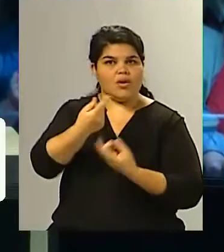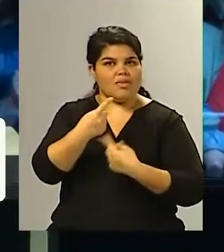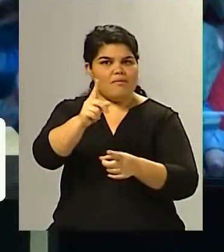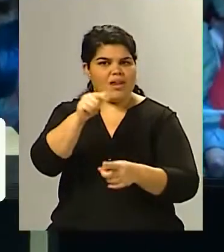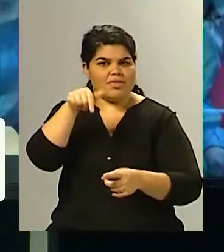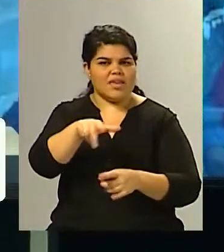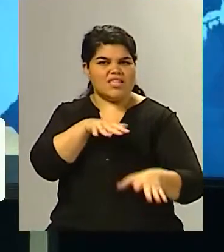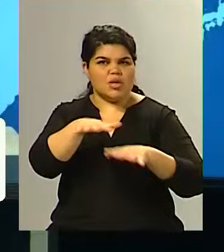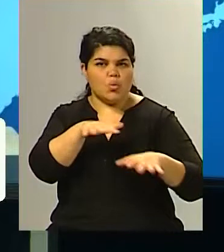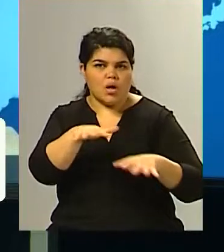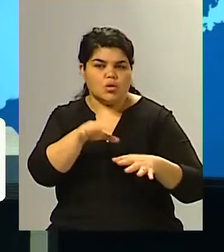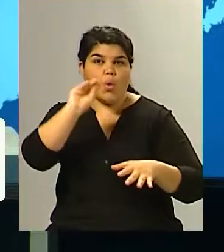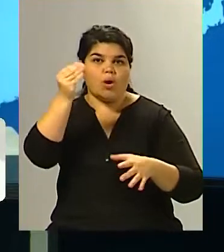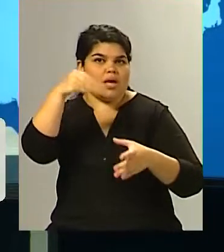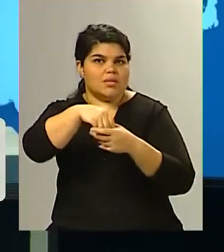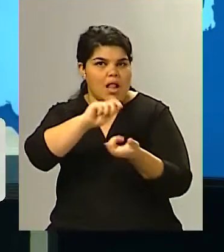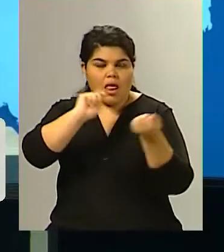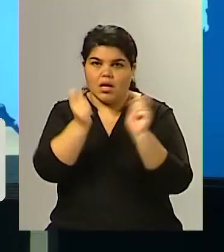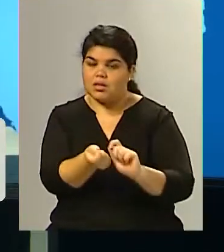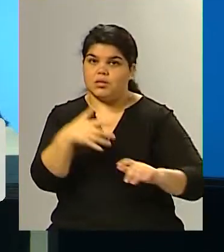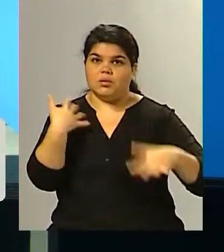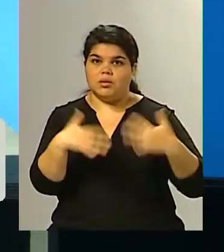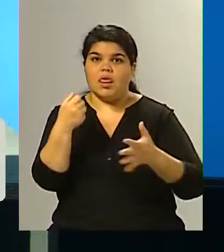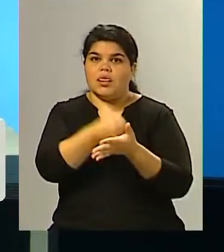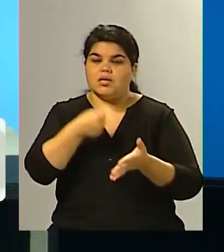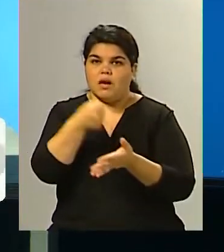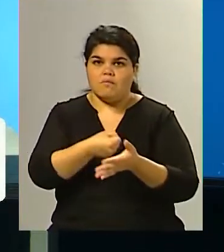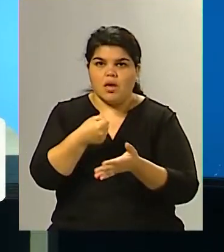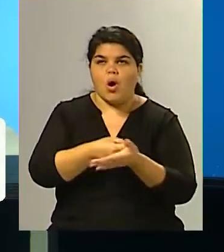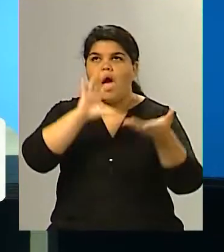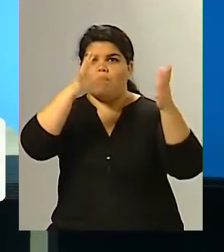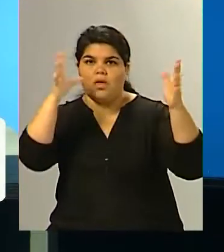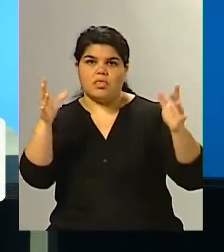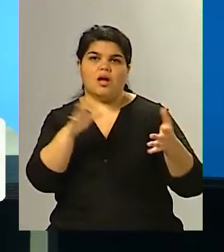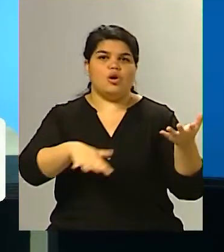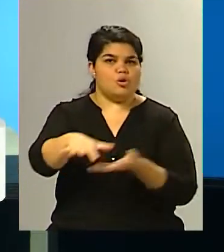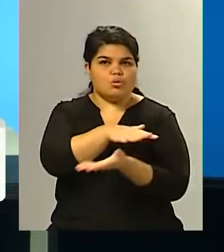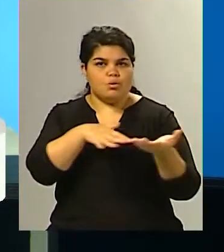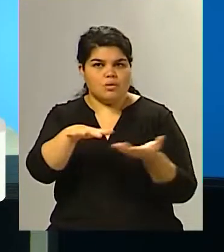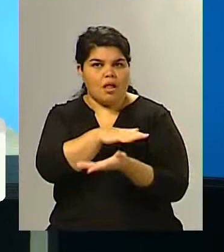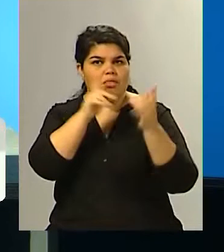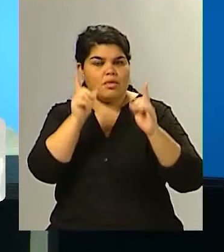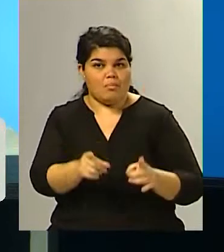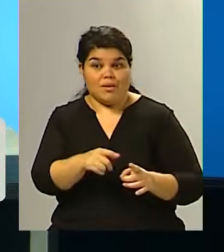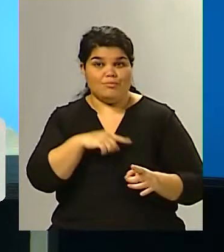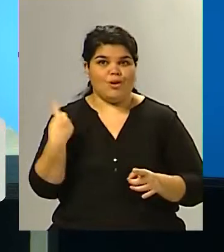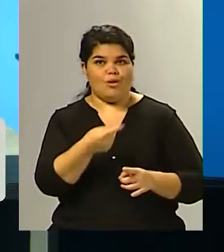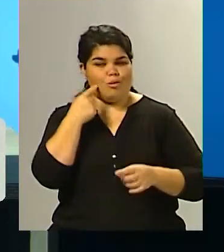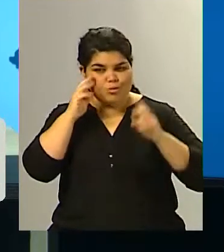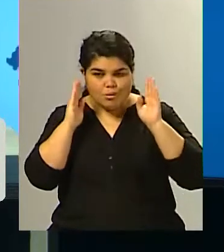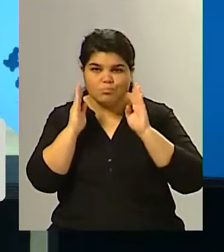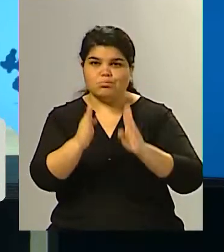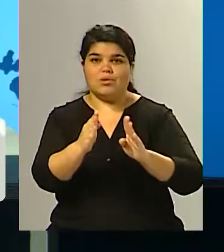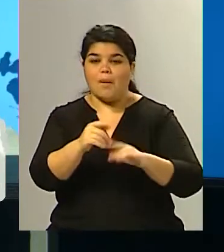Brasil bastante cambiada, ¿no? Con grandes desafíos ambientales, sociales, y de eso vamos a estar ocupándonos